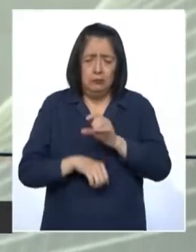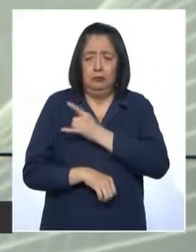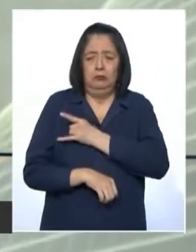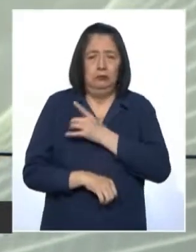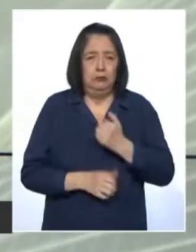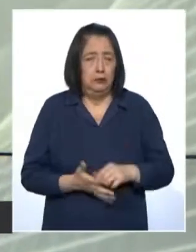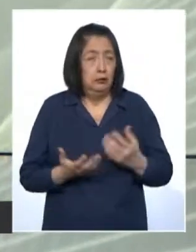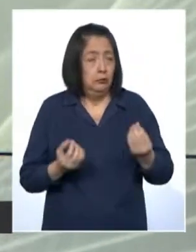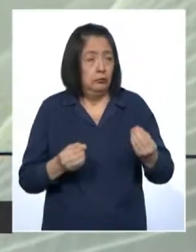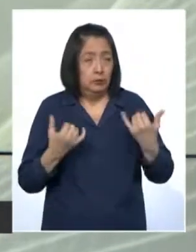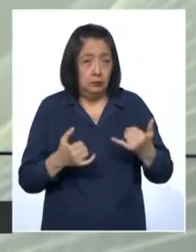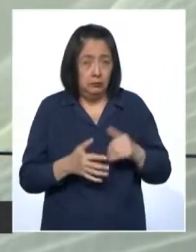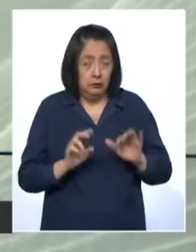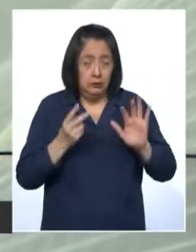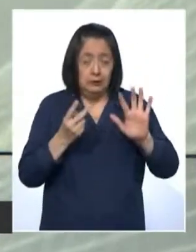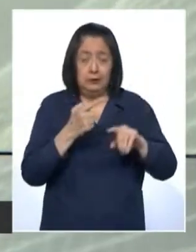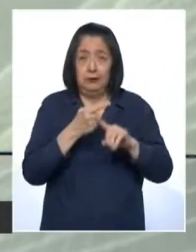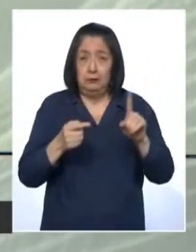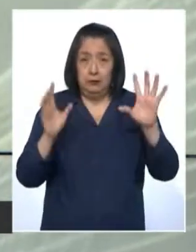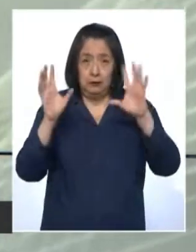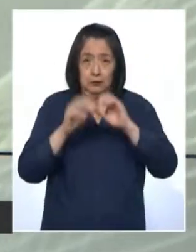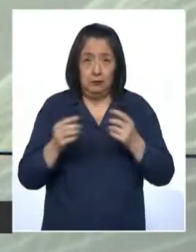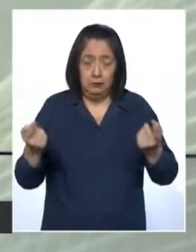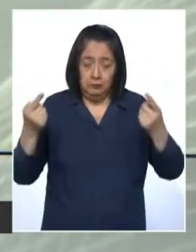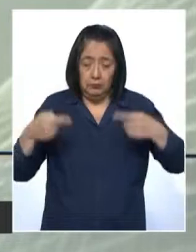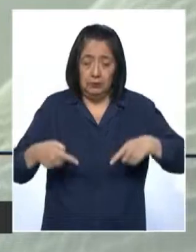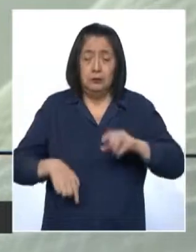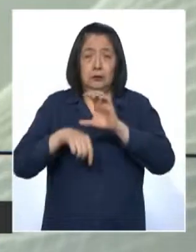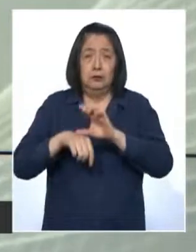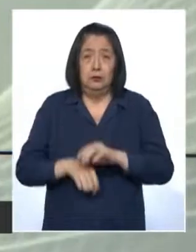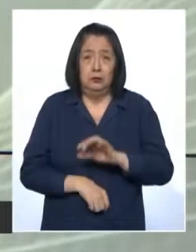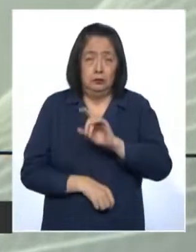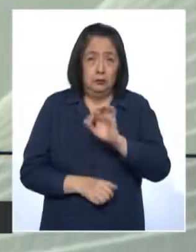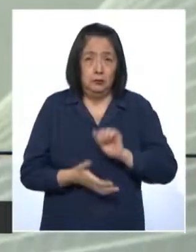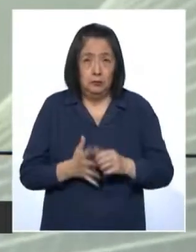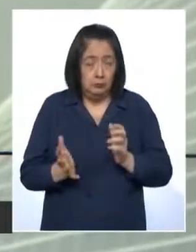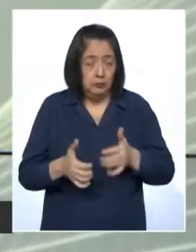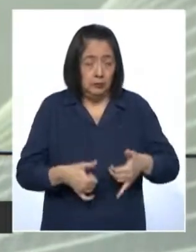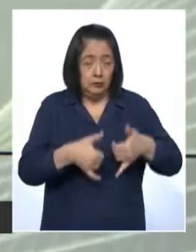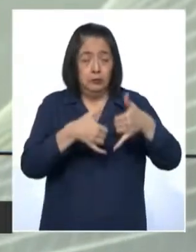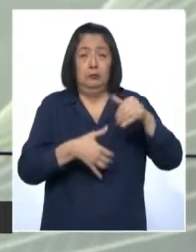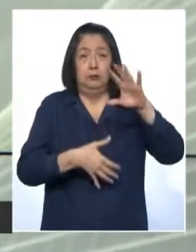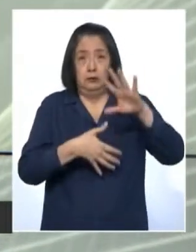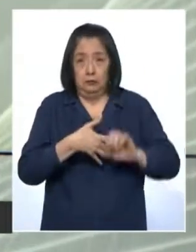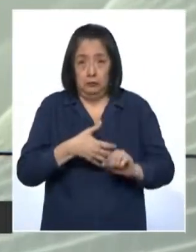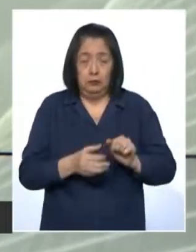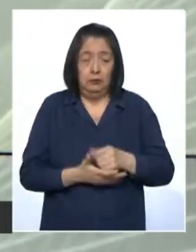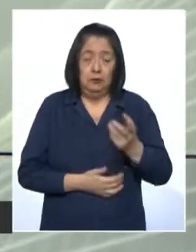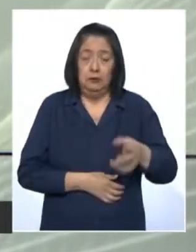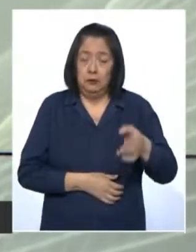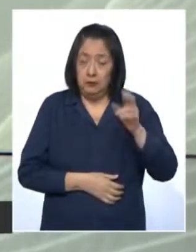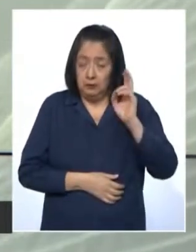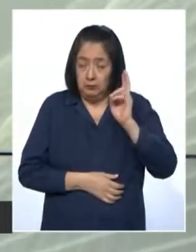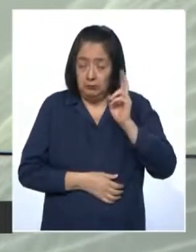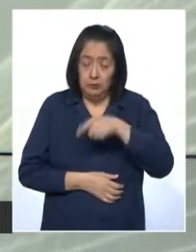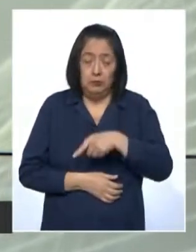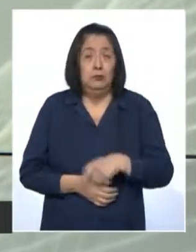porque juega 7:30 de la noche frente a Corinthians por los playoffs de la Copa Sudamericana. El detalle es que el técnico de